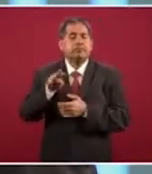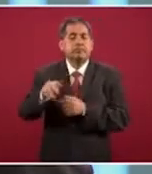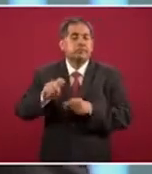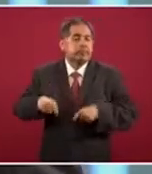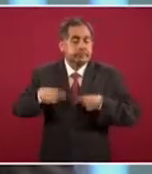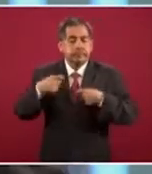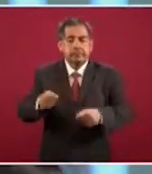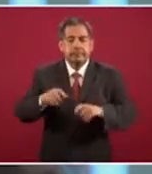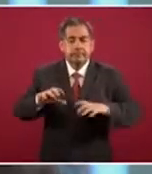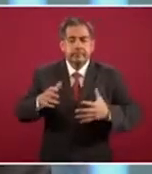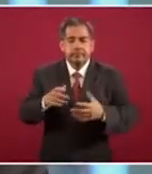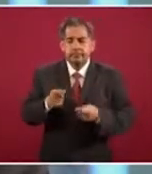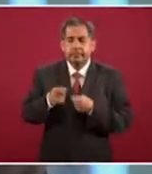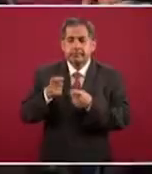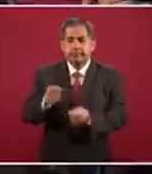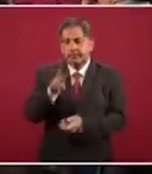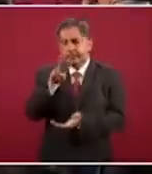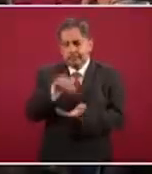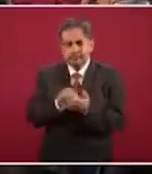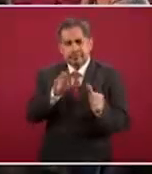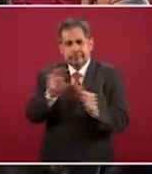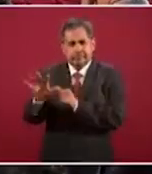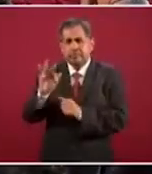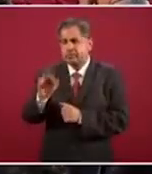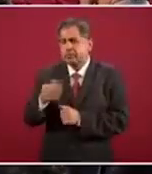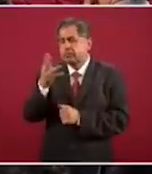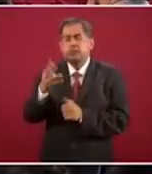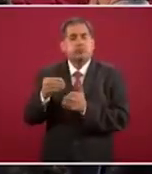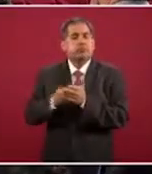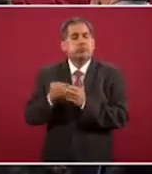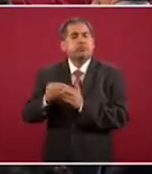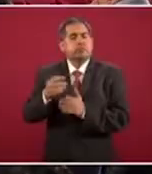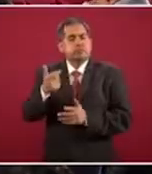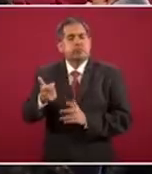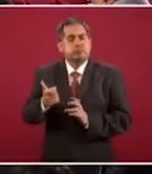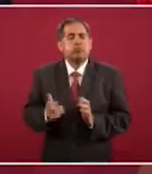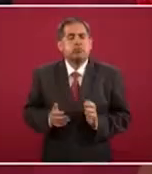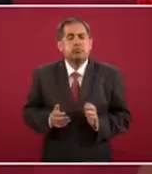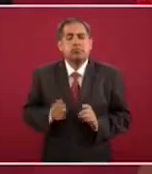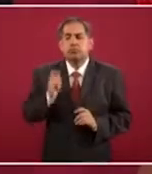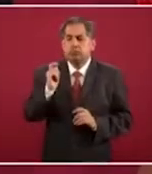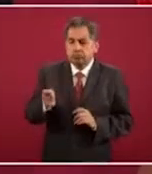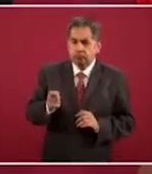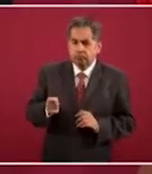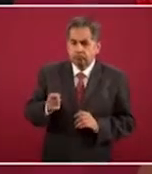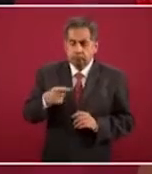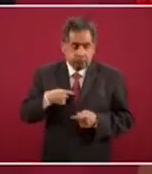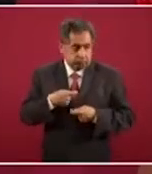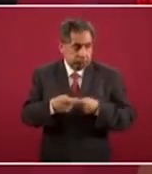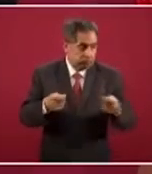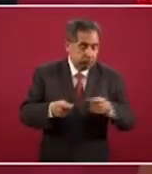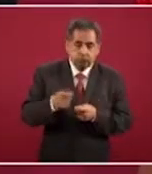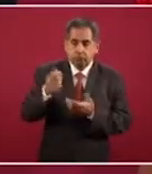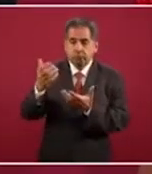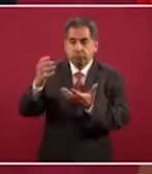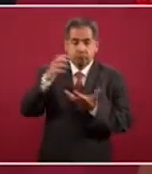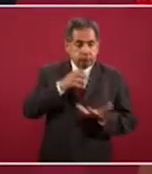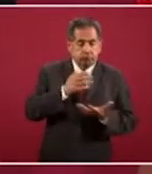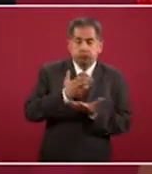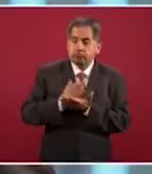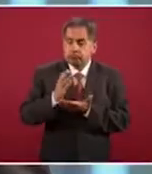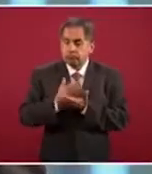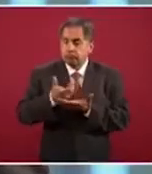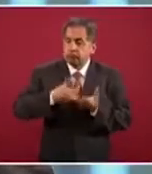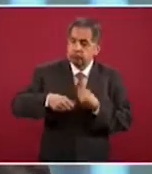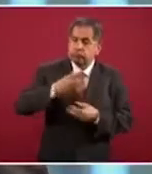adjudicaron se le etiquetaron tres mil 644 millones de pesos es decir recordar que es un fideicomiso es decir no se